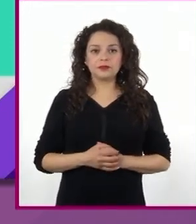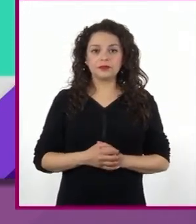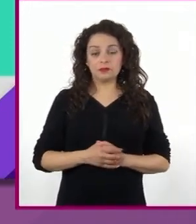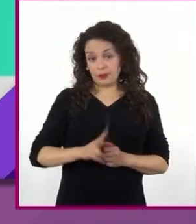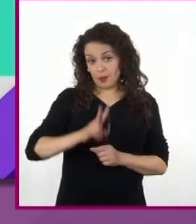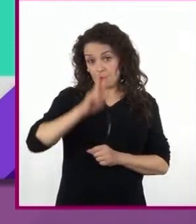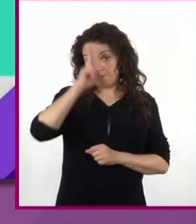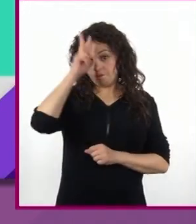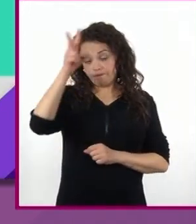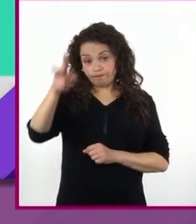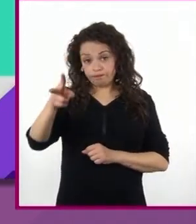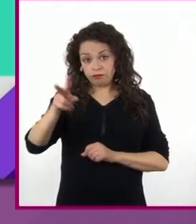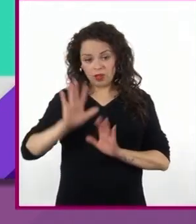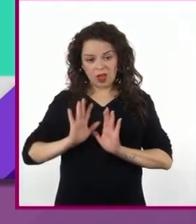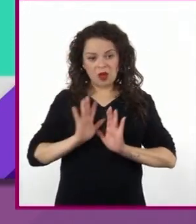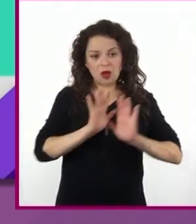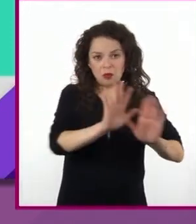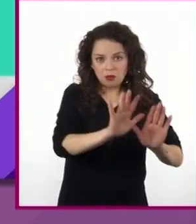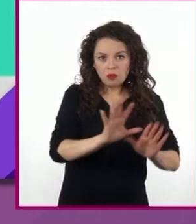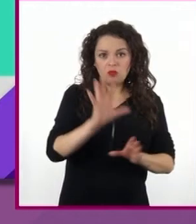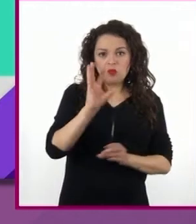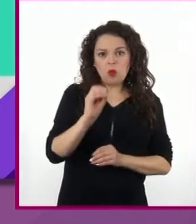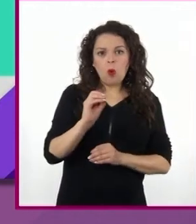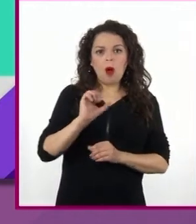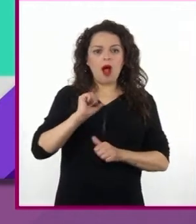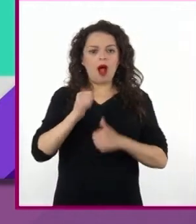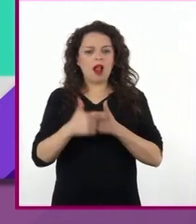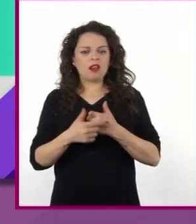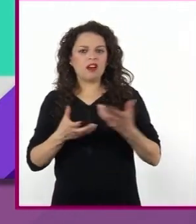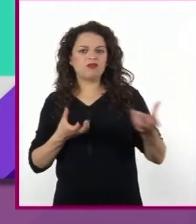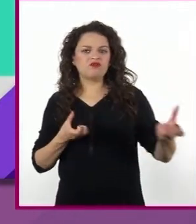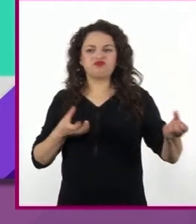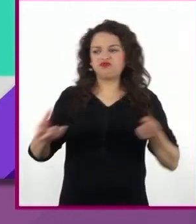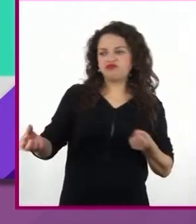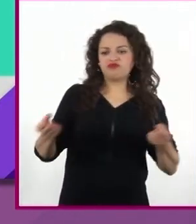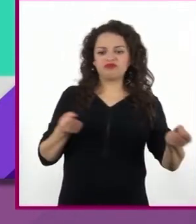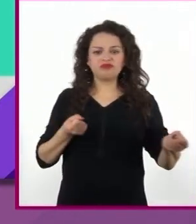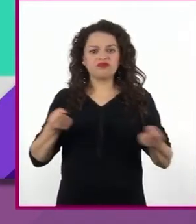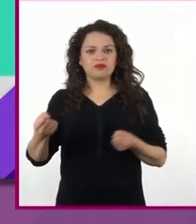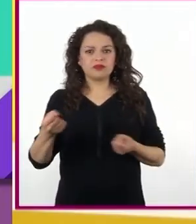amenazas, empujones o jaloneos, le obligaron a salir de una comunidad.